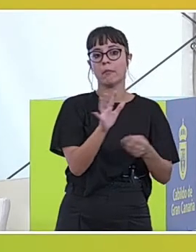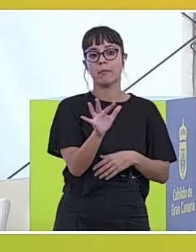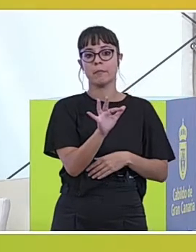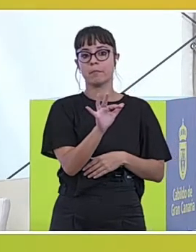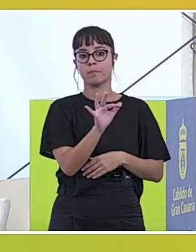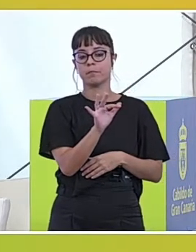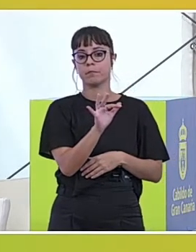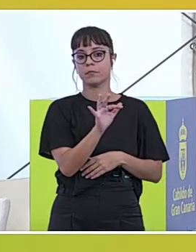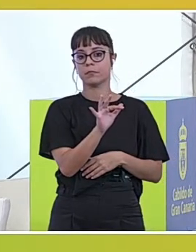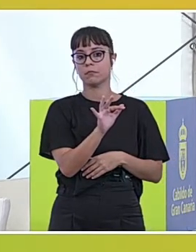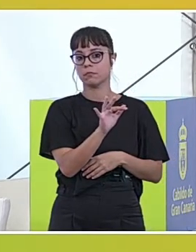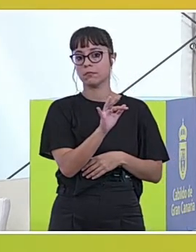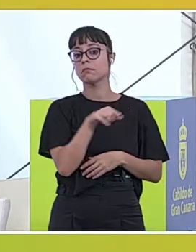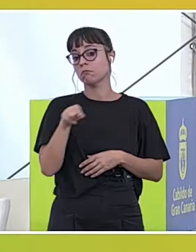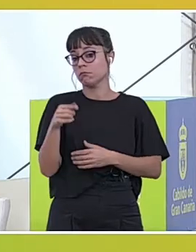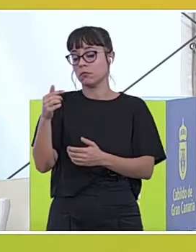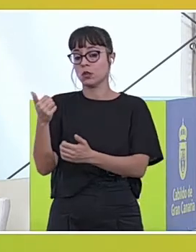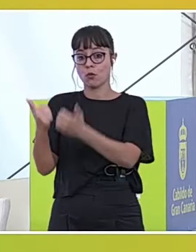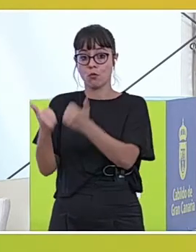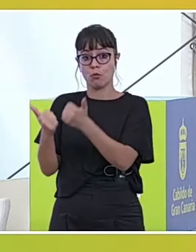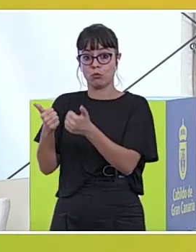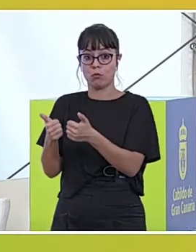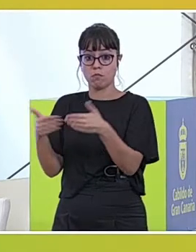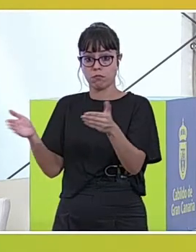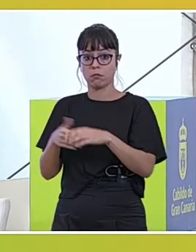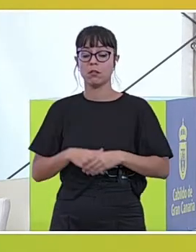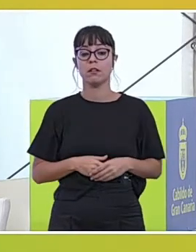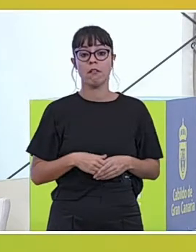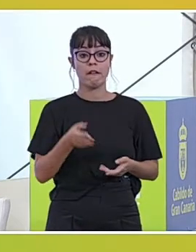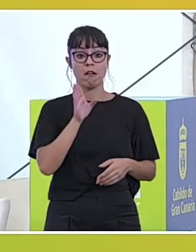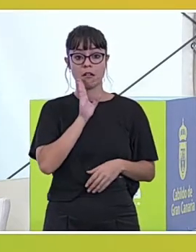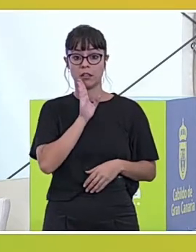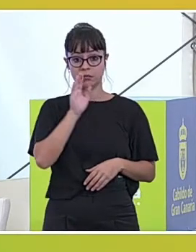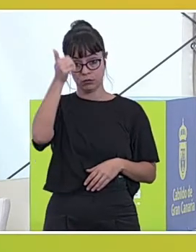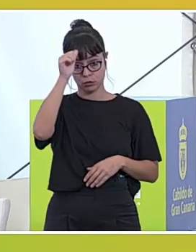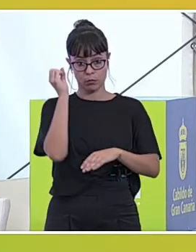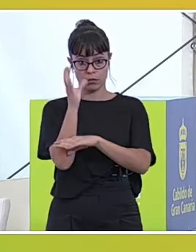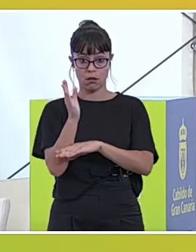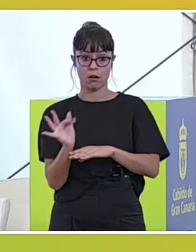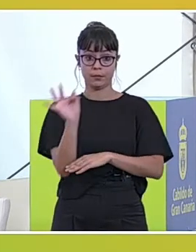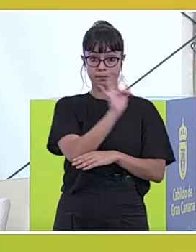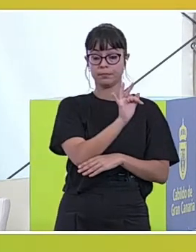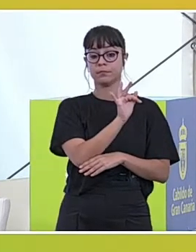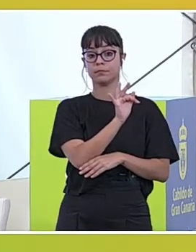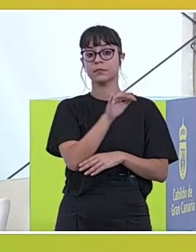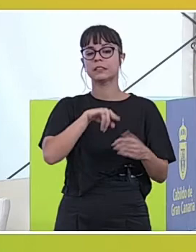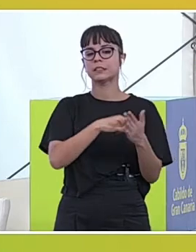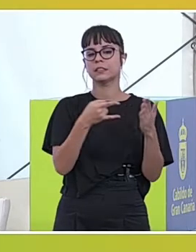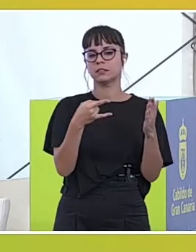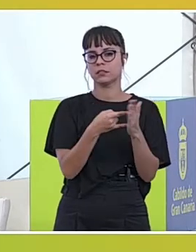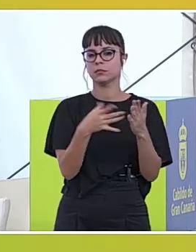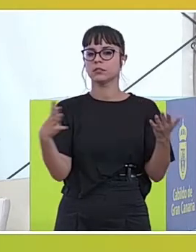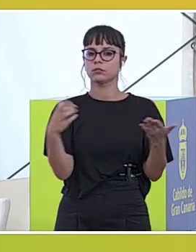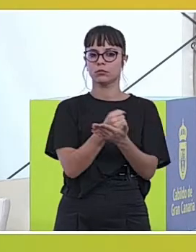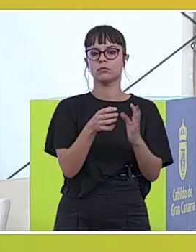esto, que, como decía Baltasar antes, que todos los sistemas tengan la facilidad de plug and play, se puedan